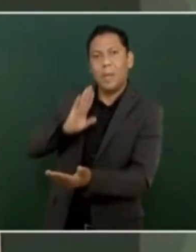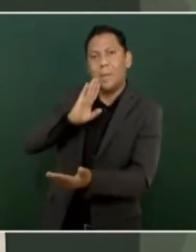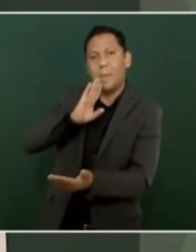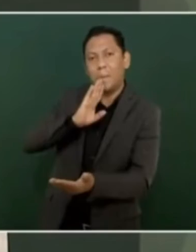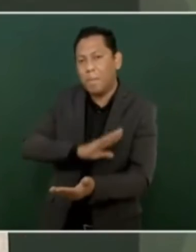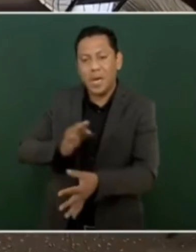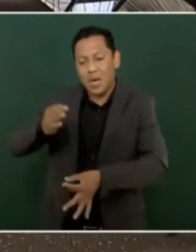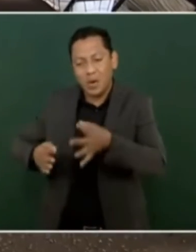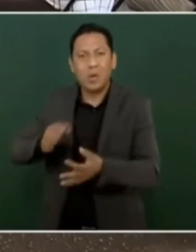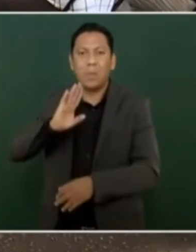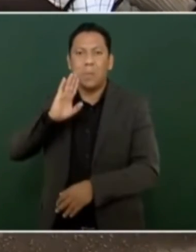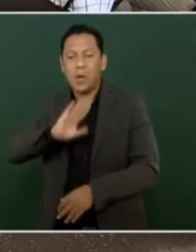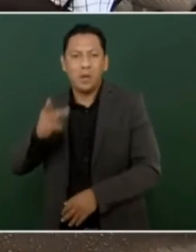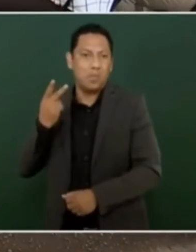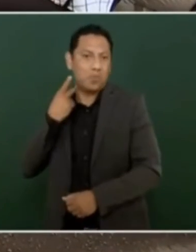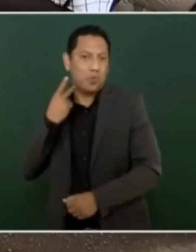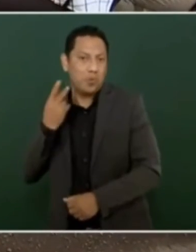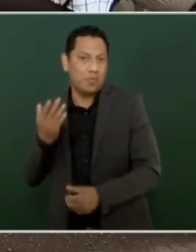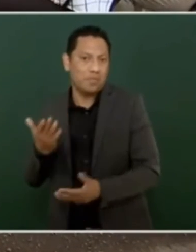legisladores,